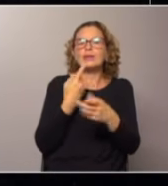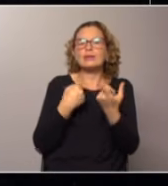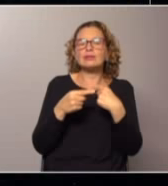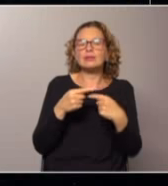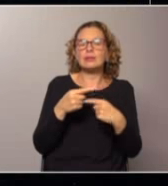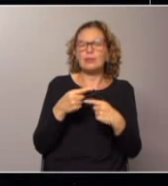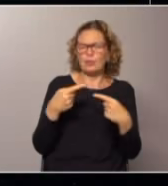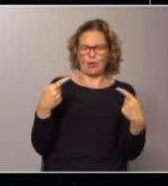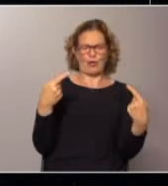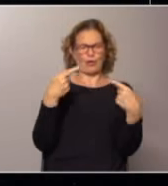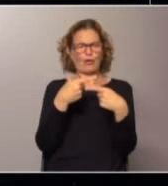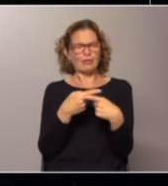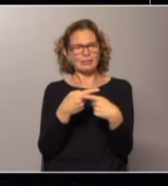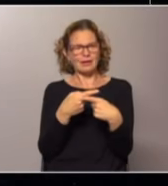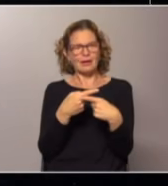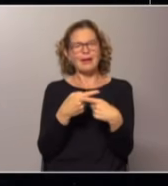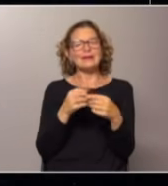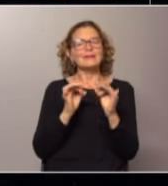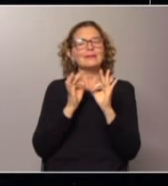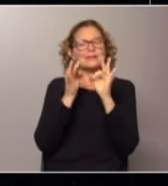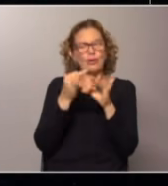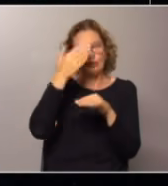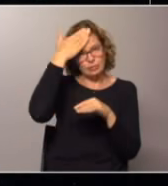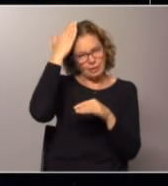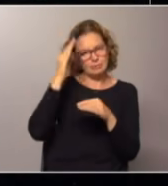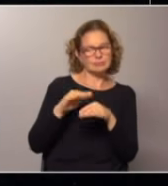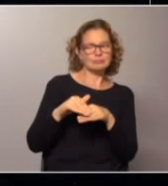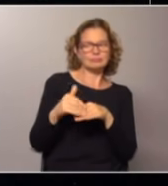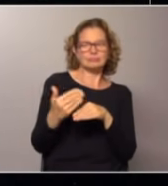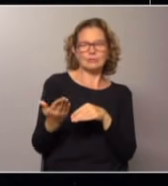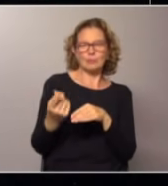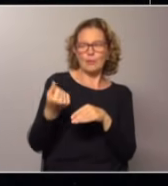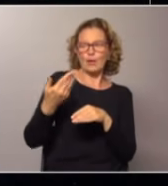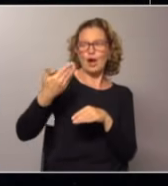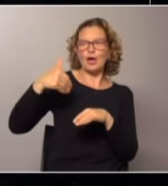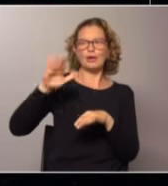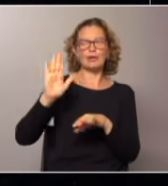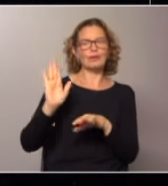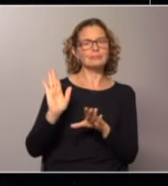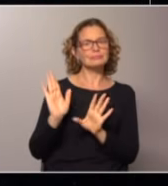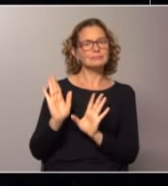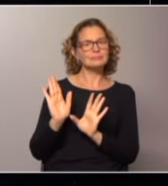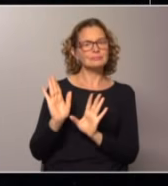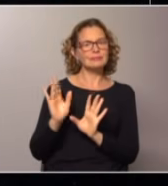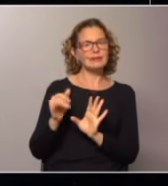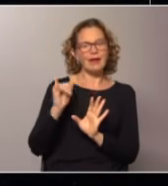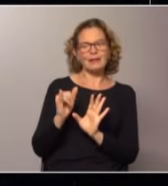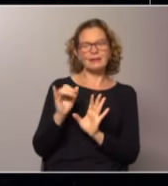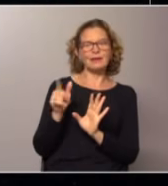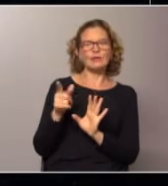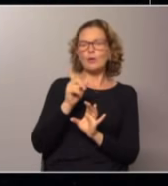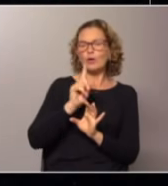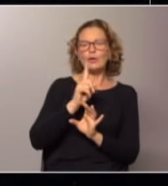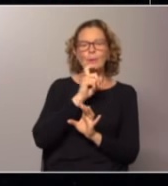qué cosa tan contradictoria logró tras ubicar los del lado de los ricos porque en realidad es así no